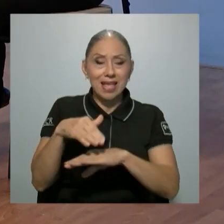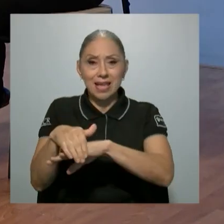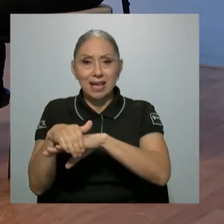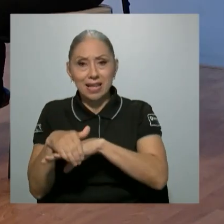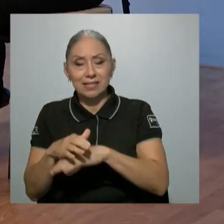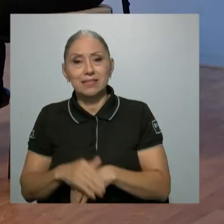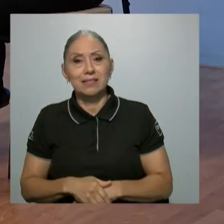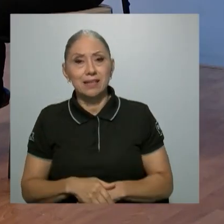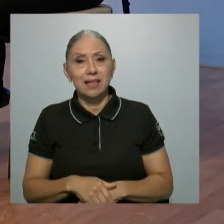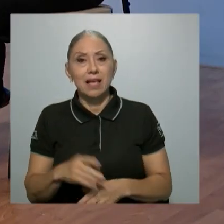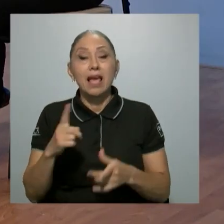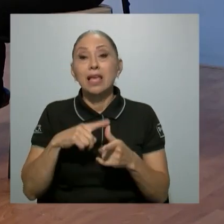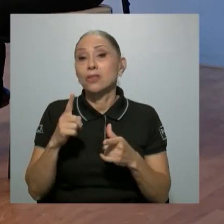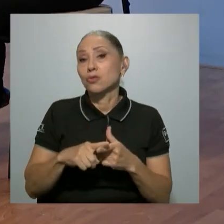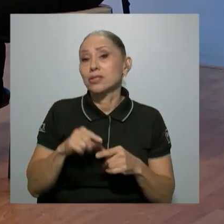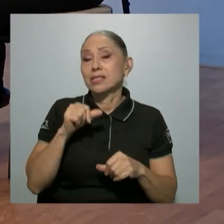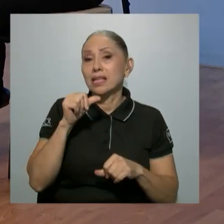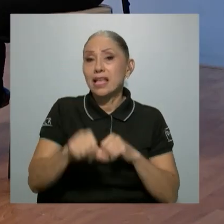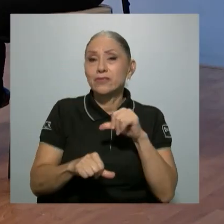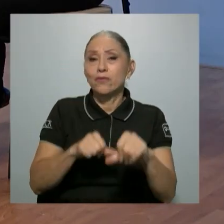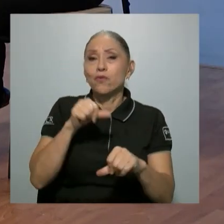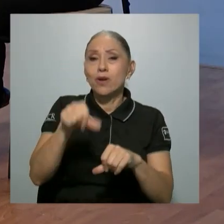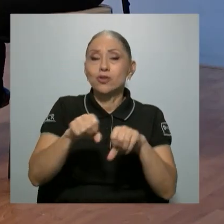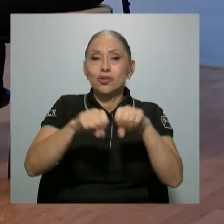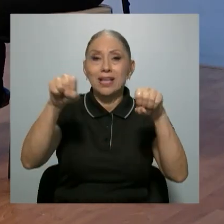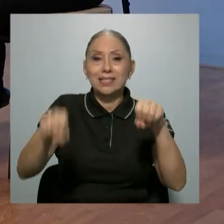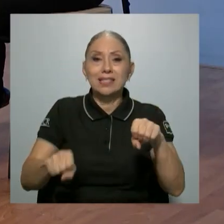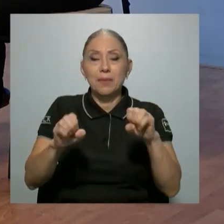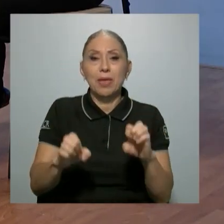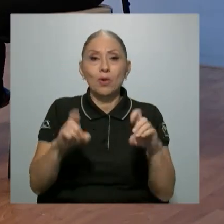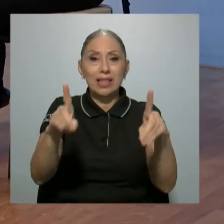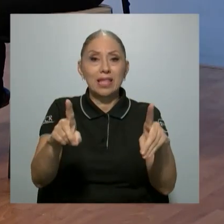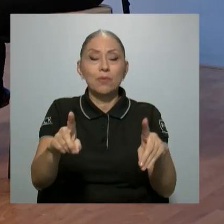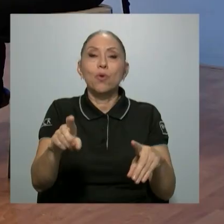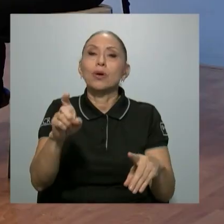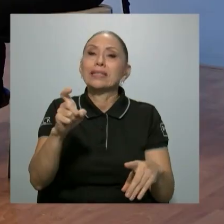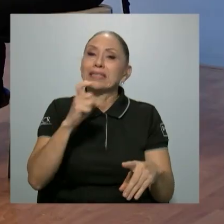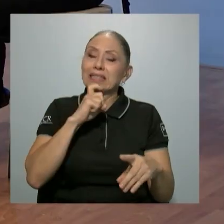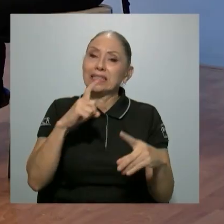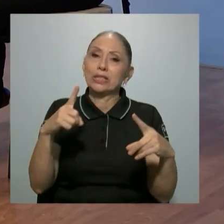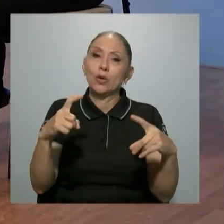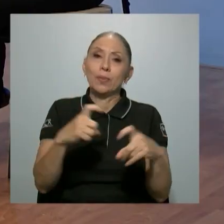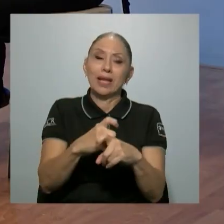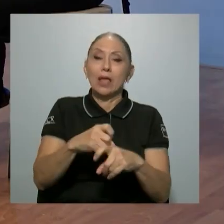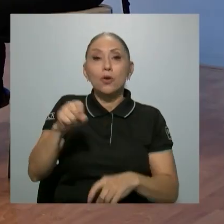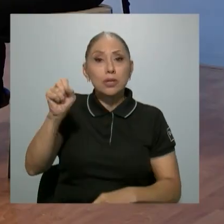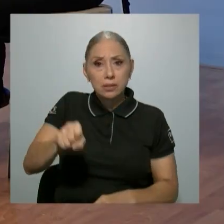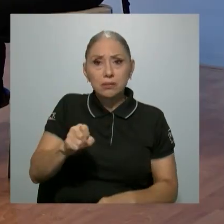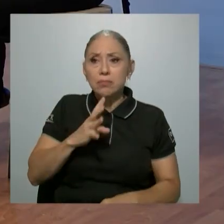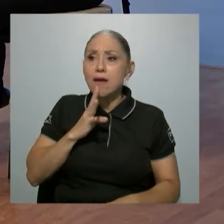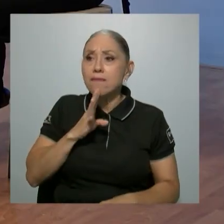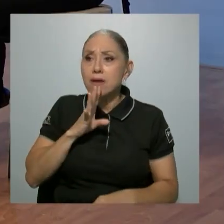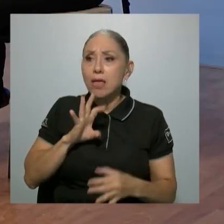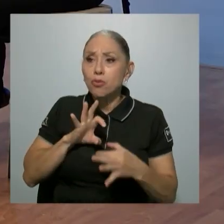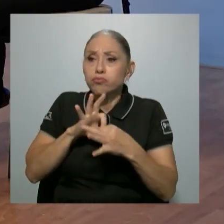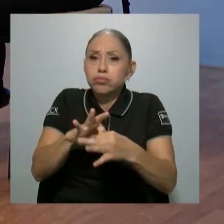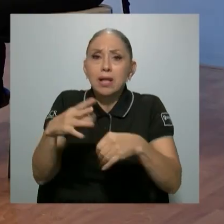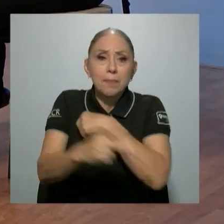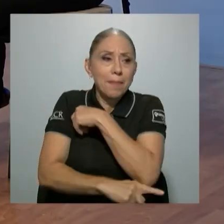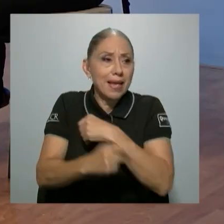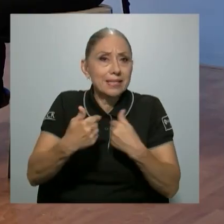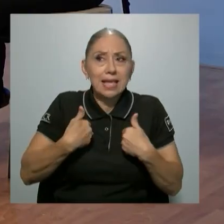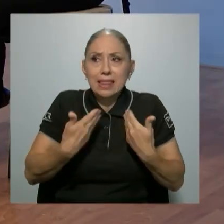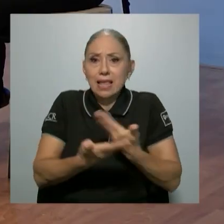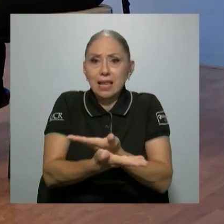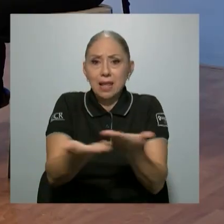los esfuerzos en el sistema educativo estaban complicados. Y sí, estamos hablando del país que tenemos, y ese país que con